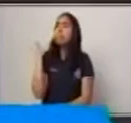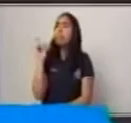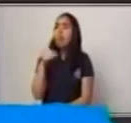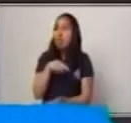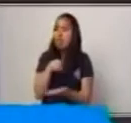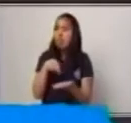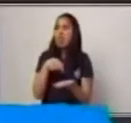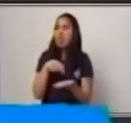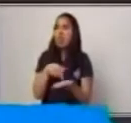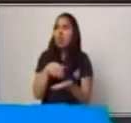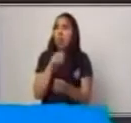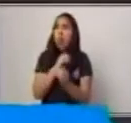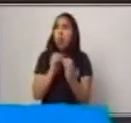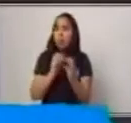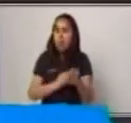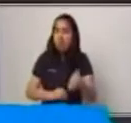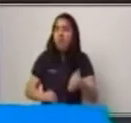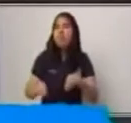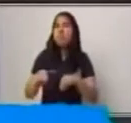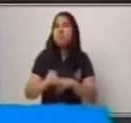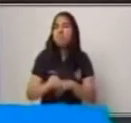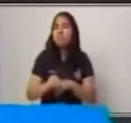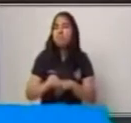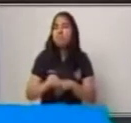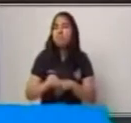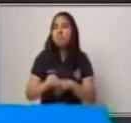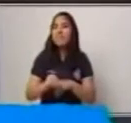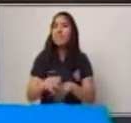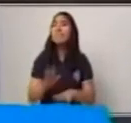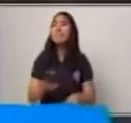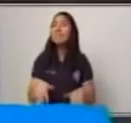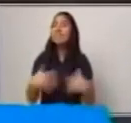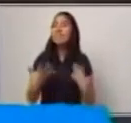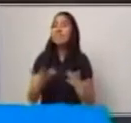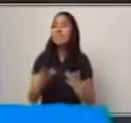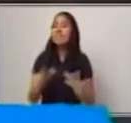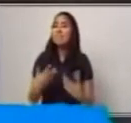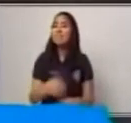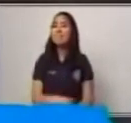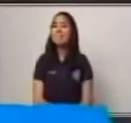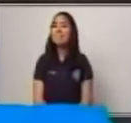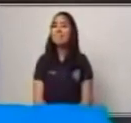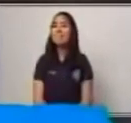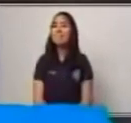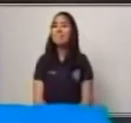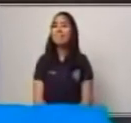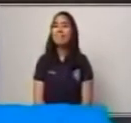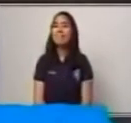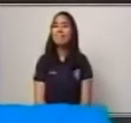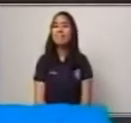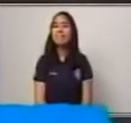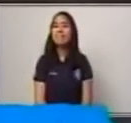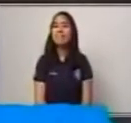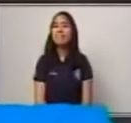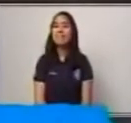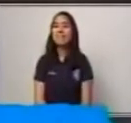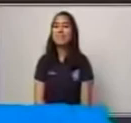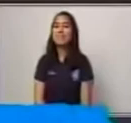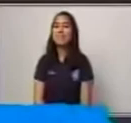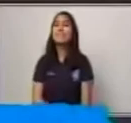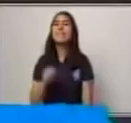Muy bien, mi. Este es un pronombre posesivo.